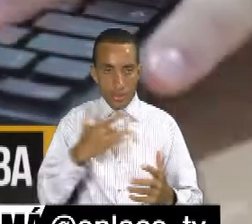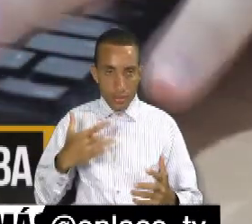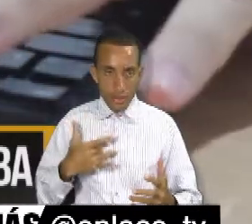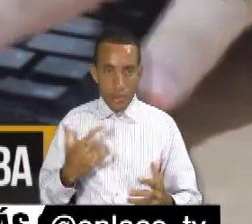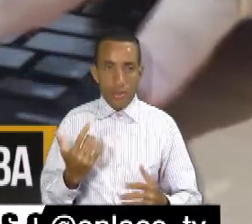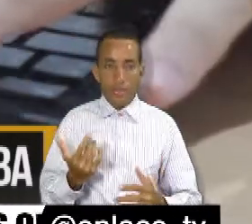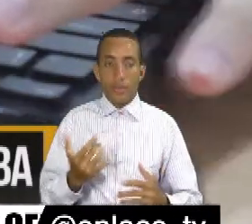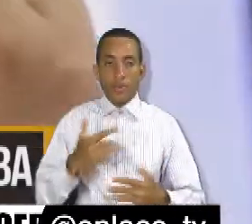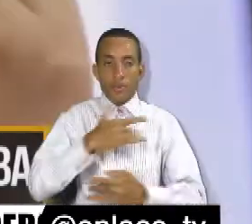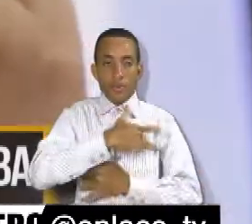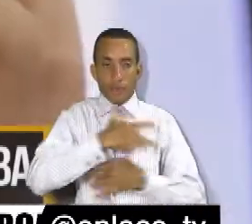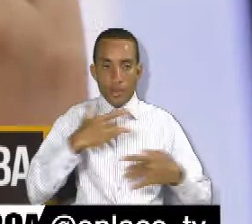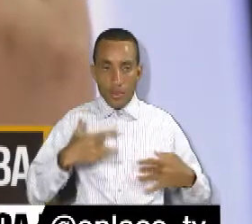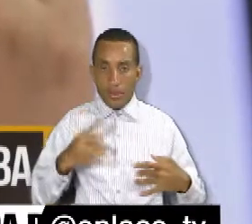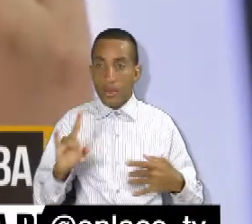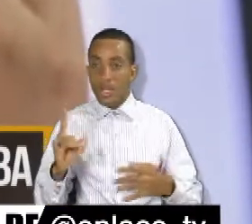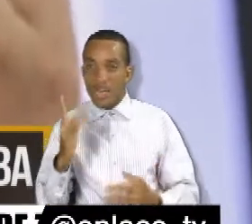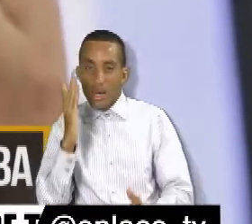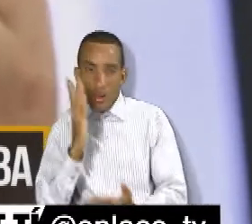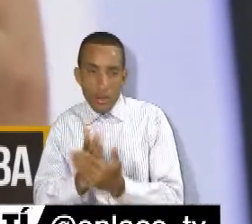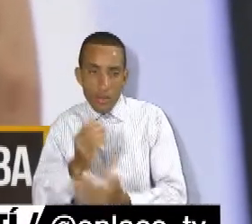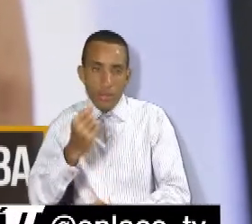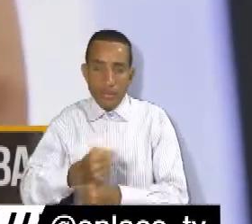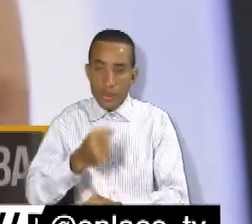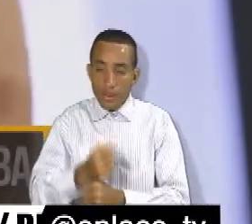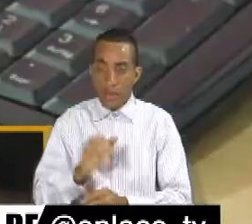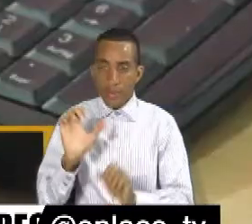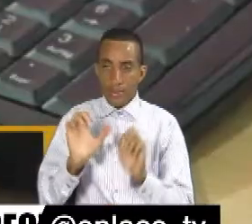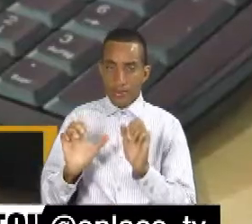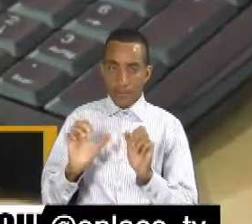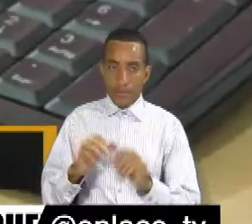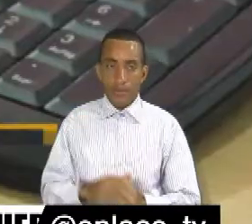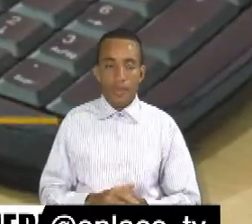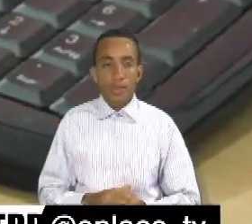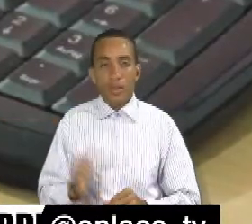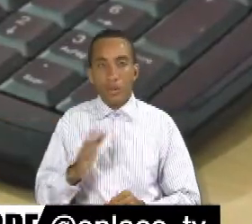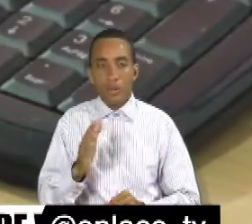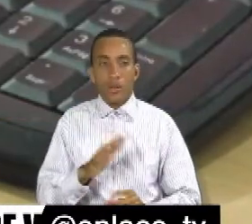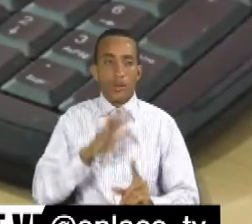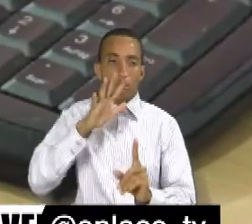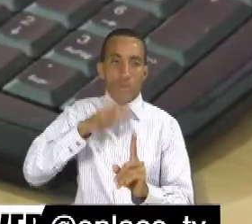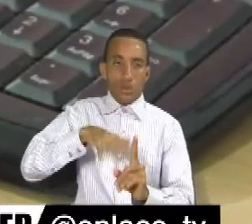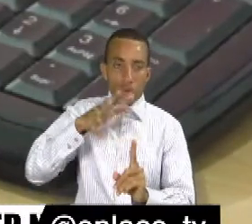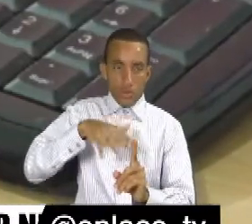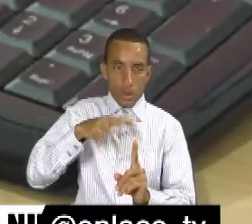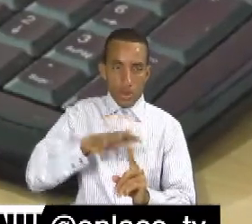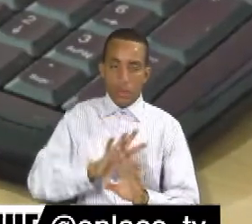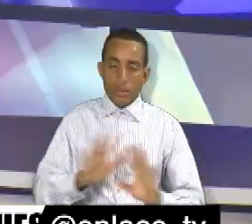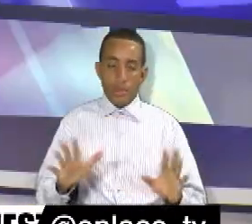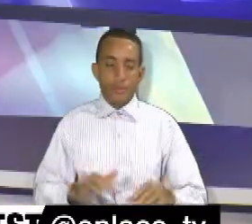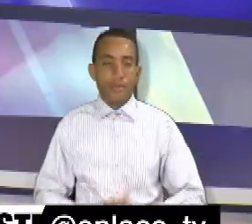y riesgos laborales. Las prácticas laborales ordinarias tendrán un periodo de 5 meses de duración.